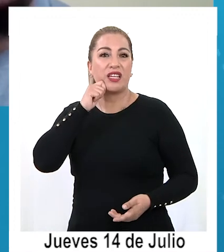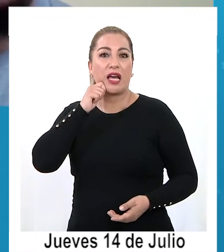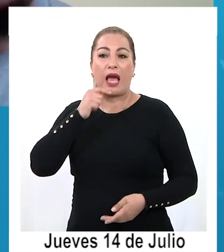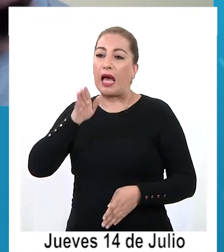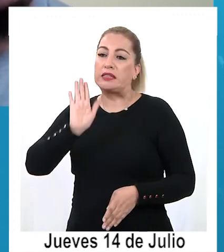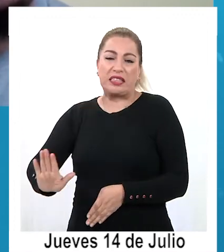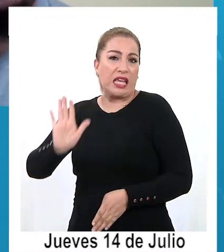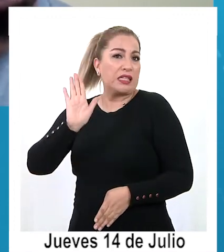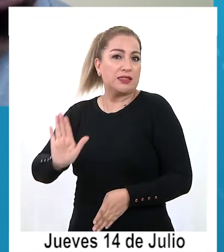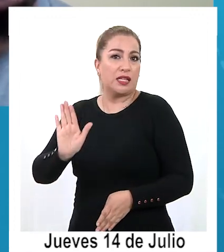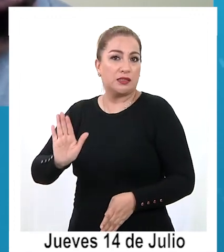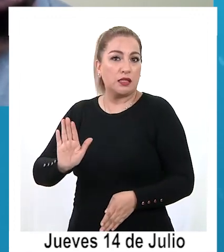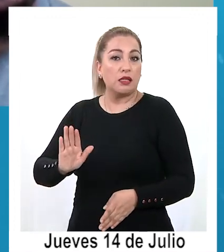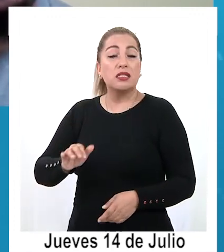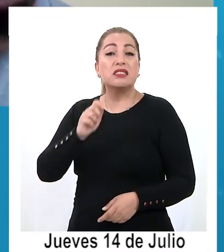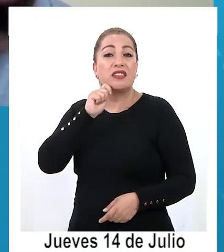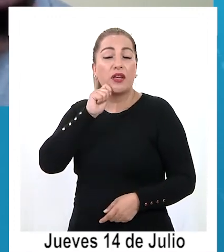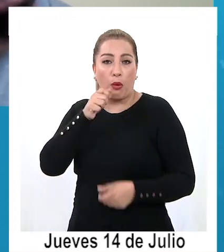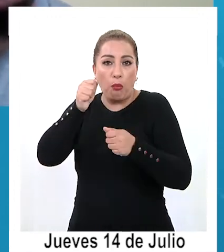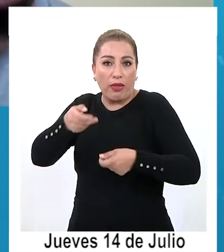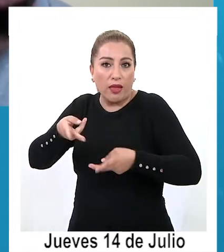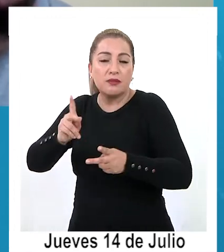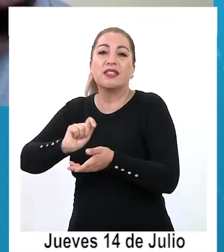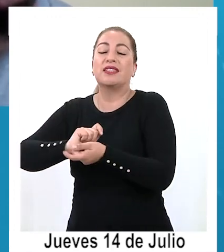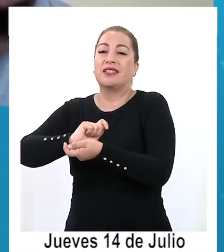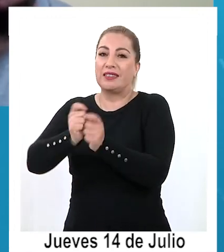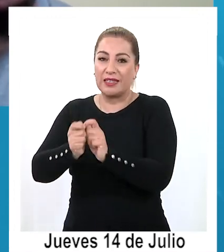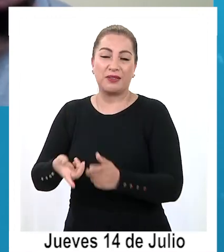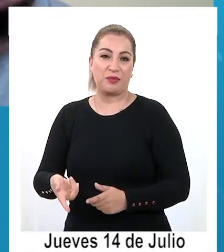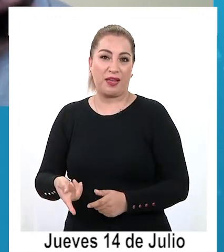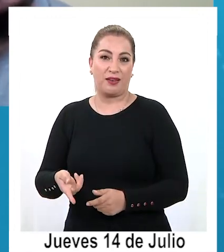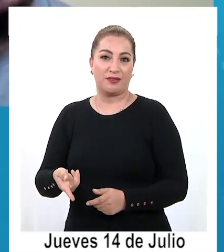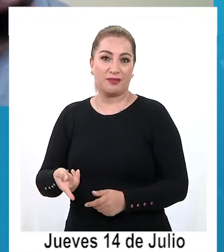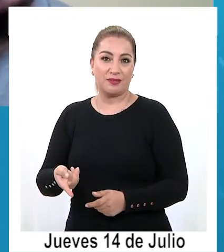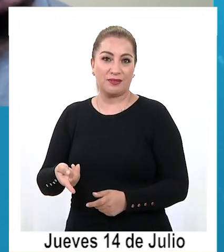piedra, y que se va a poder cambiar. Eso sí está claro.